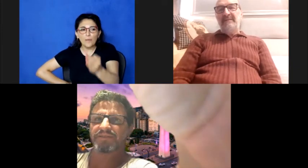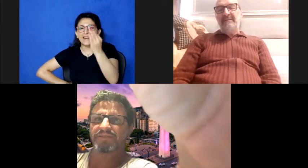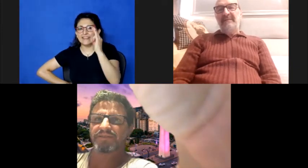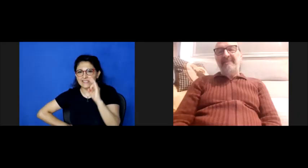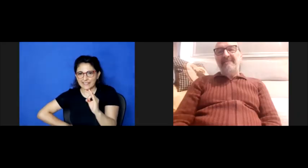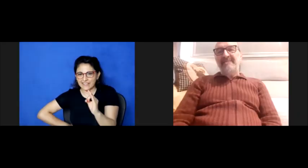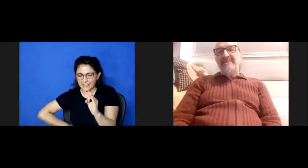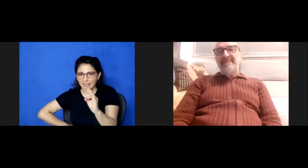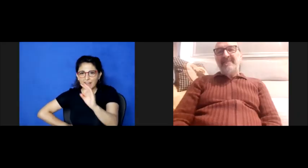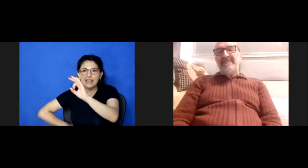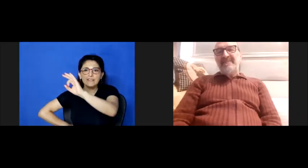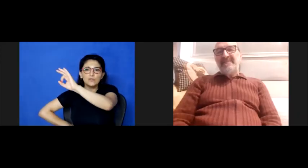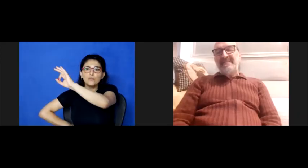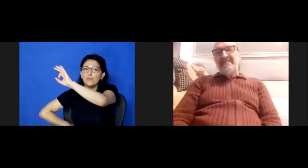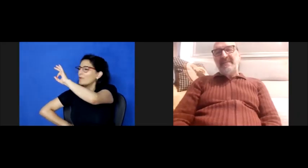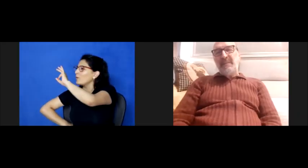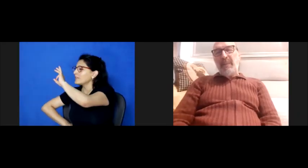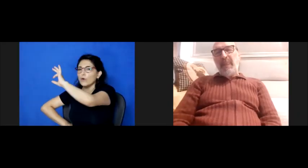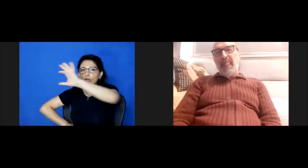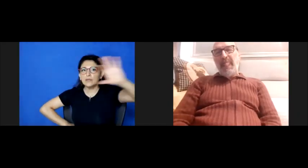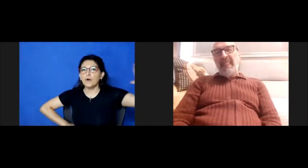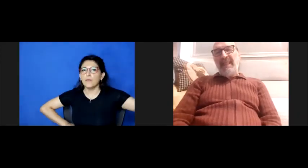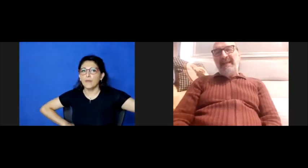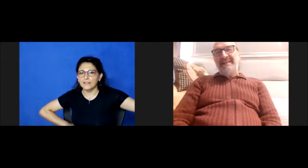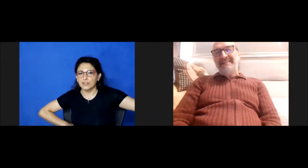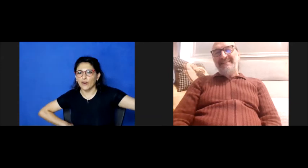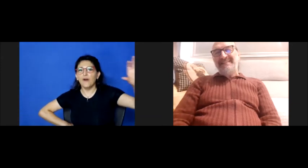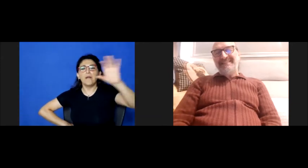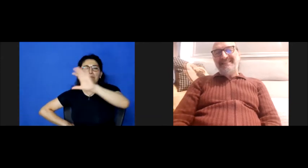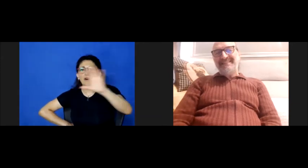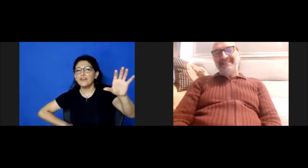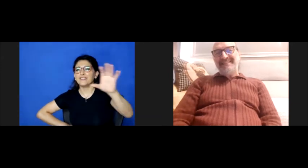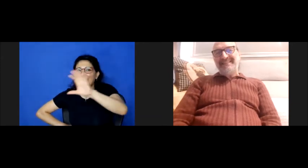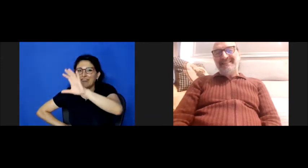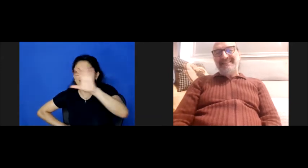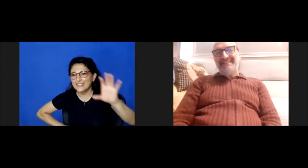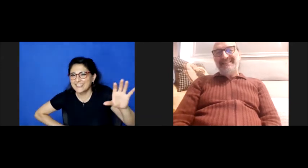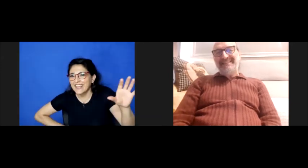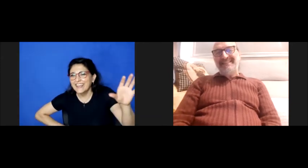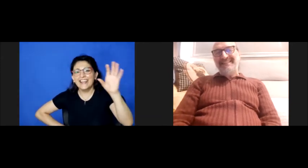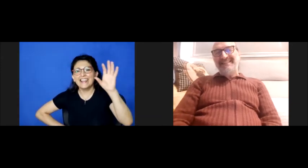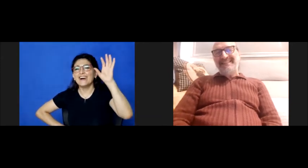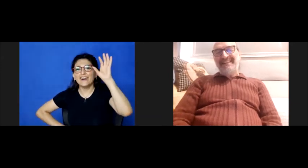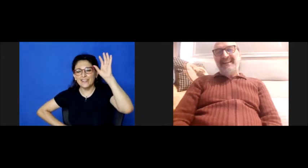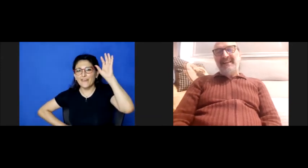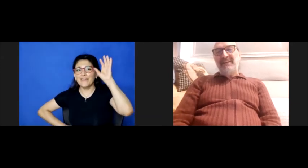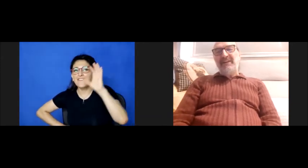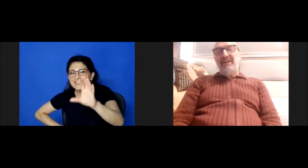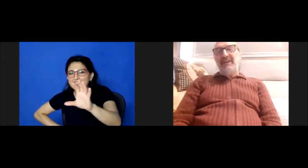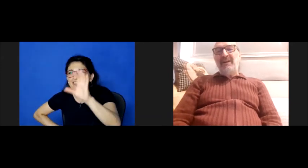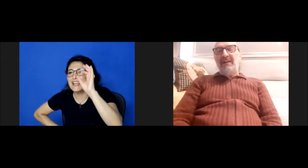momento para resaltar. Es un último momento. Mauro reconoce